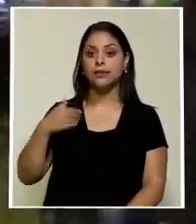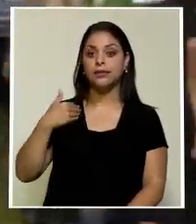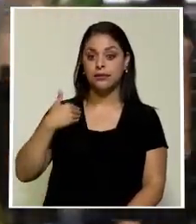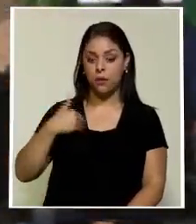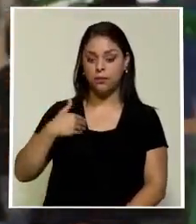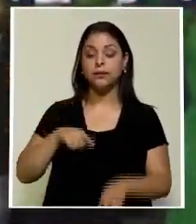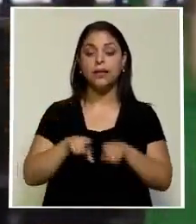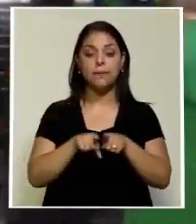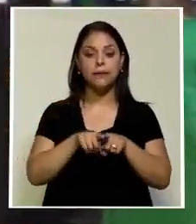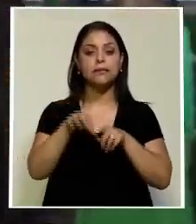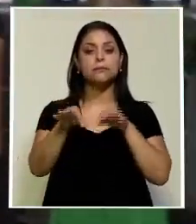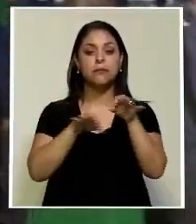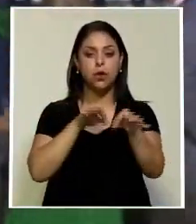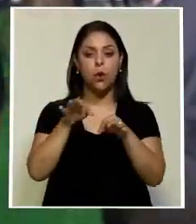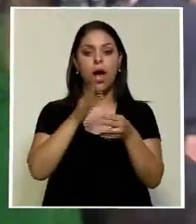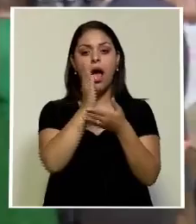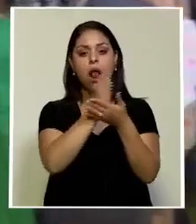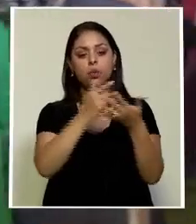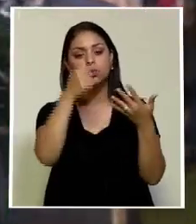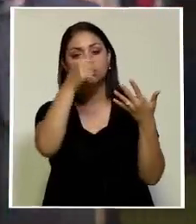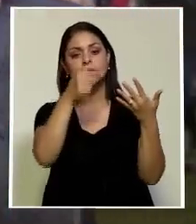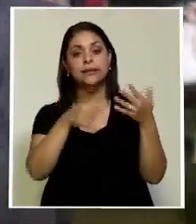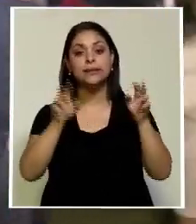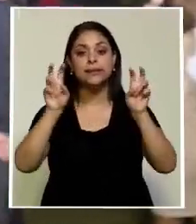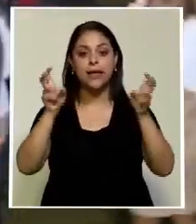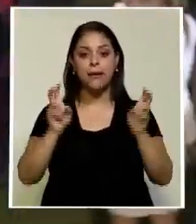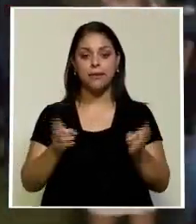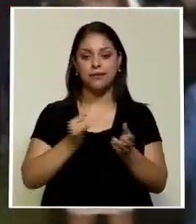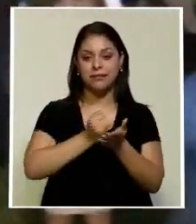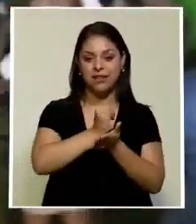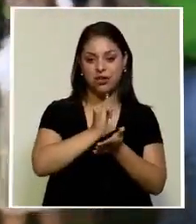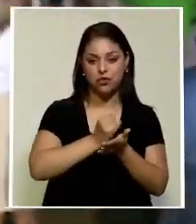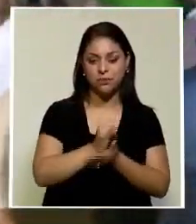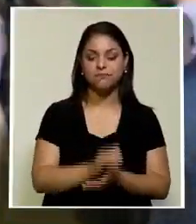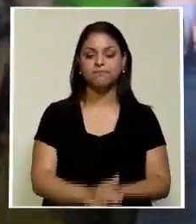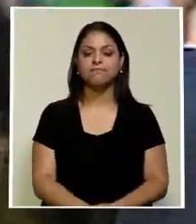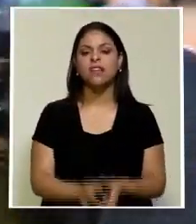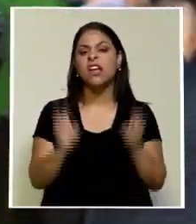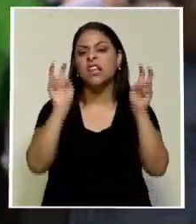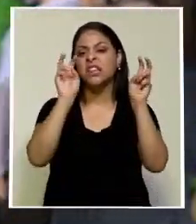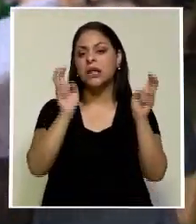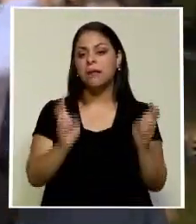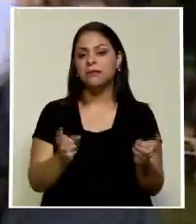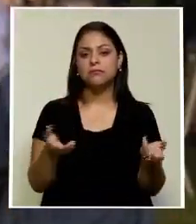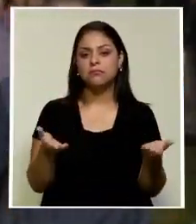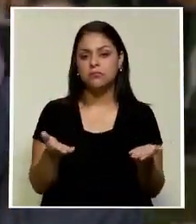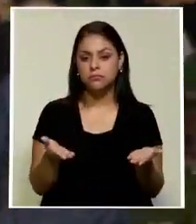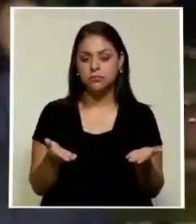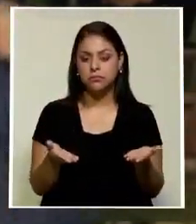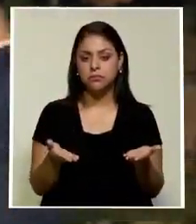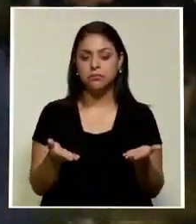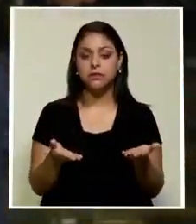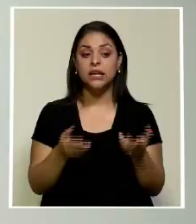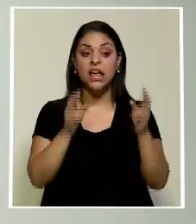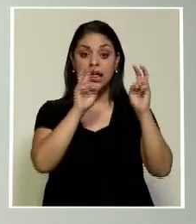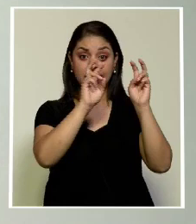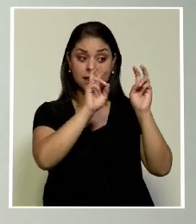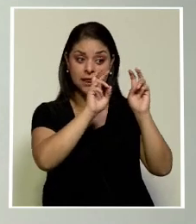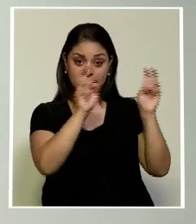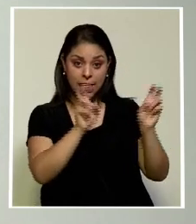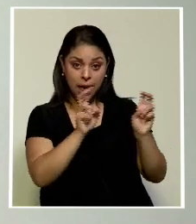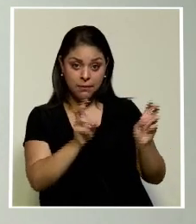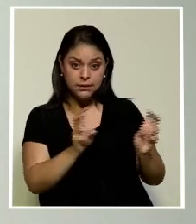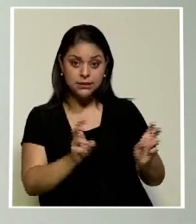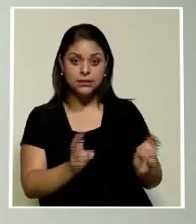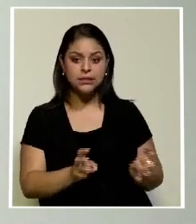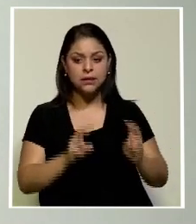que se tratan en estas investigaciones. Con los asuntos que se analizan en estas